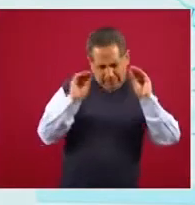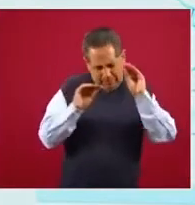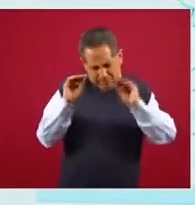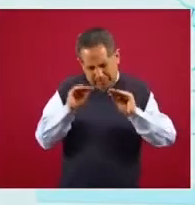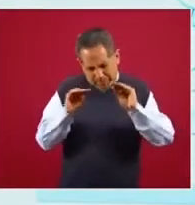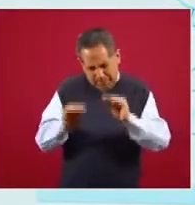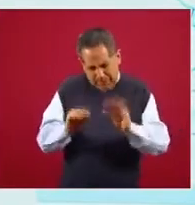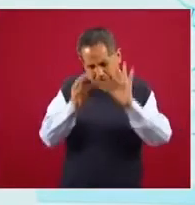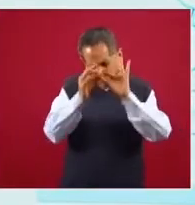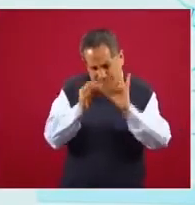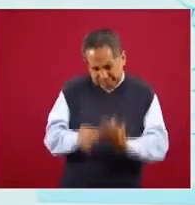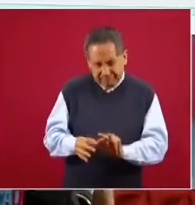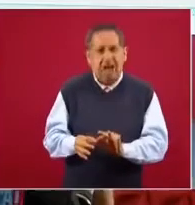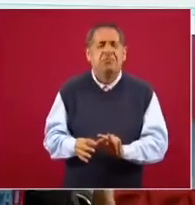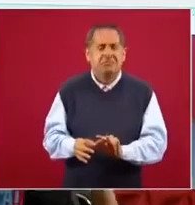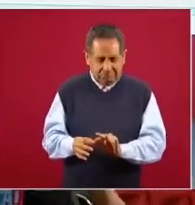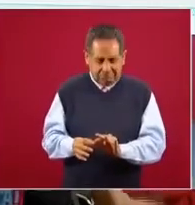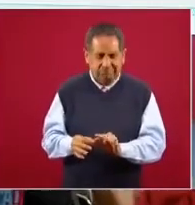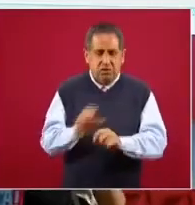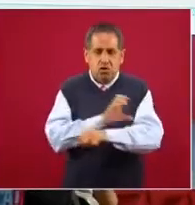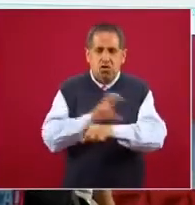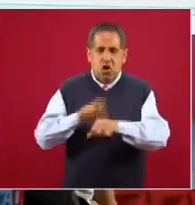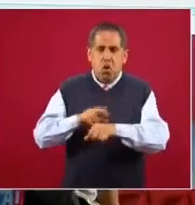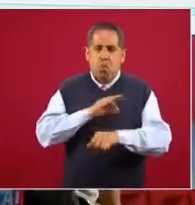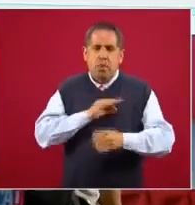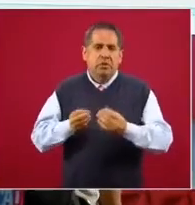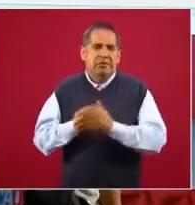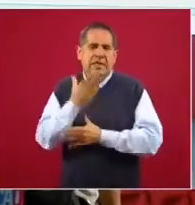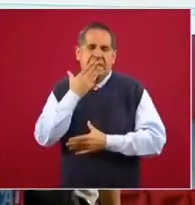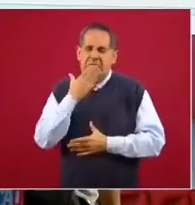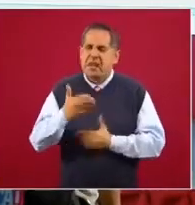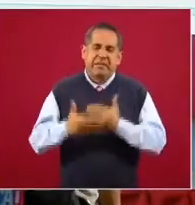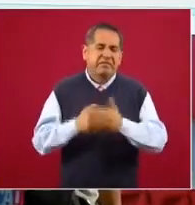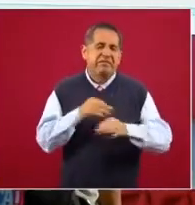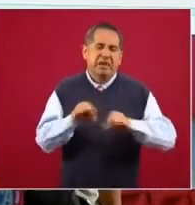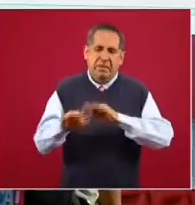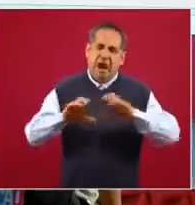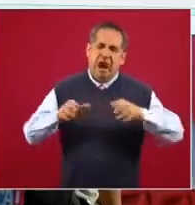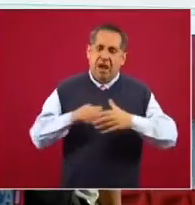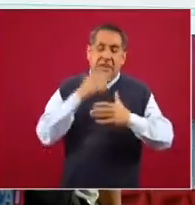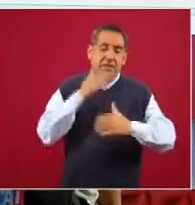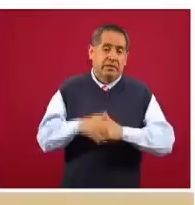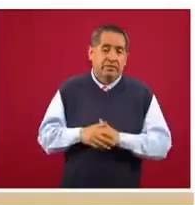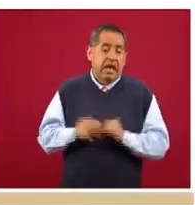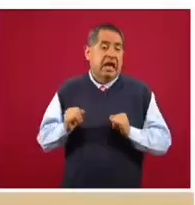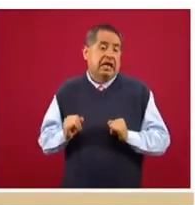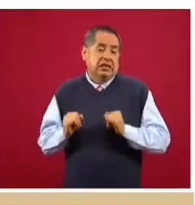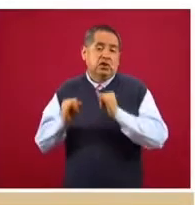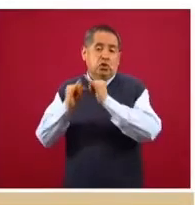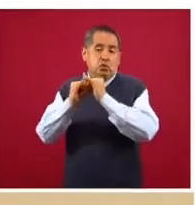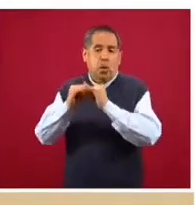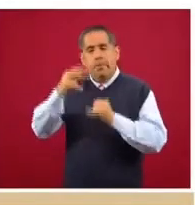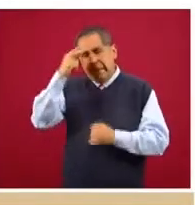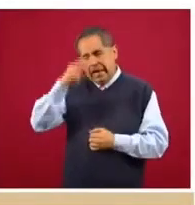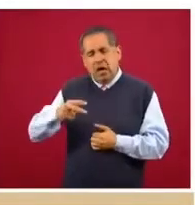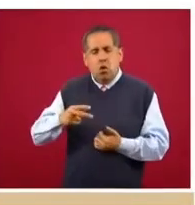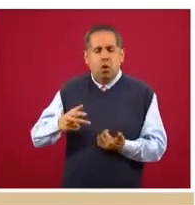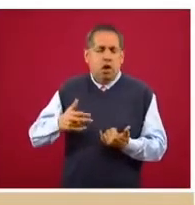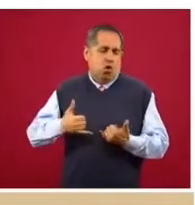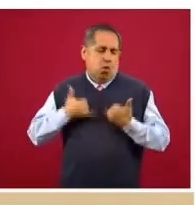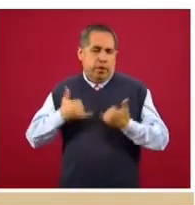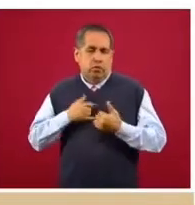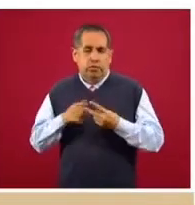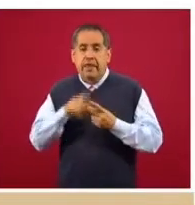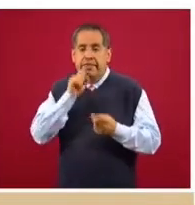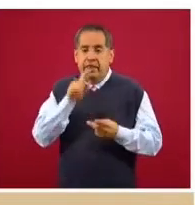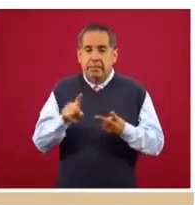en coordinación y trabajo se pueden sacar las cosas adelante. Desde luego está el Instituto Mexicano de la Juventud,